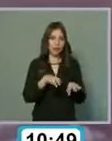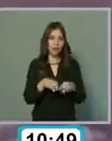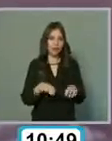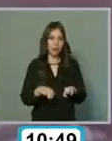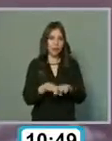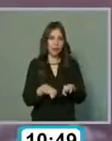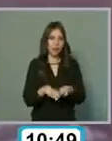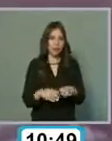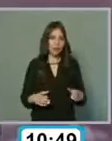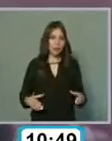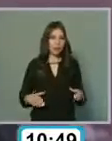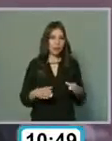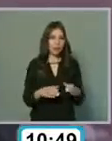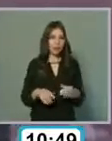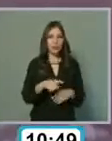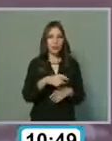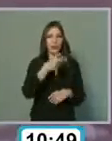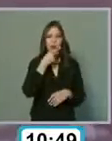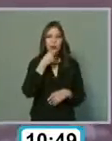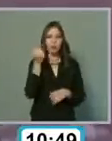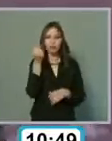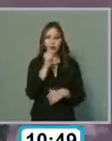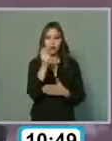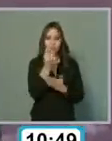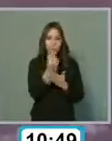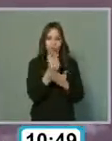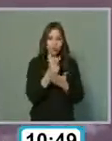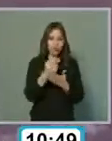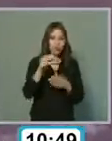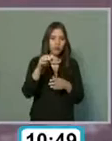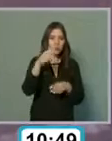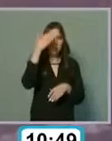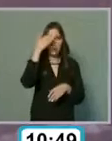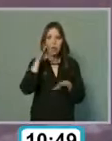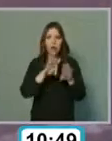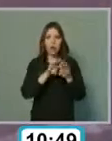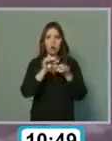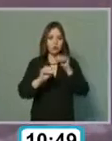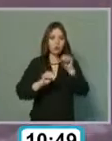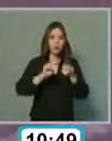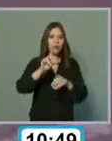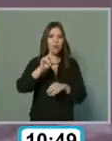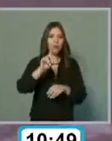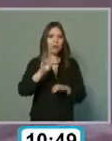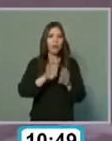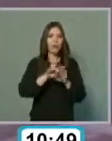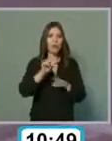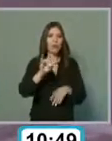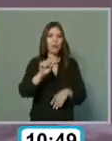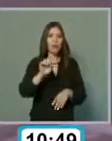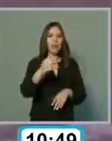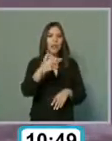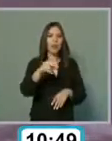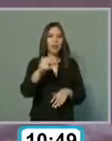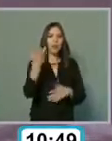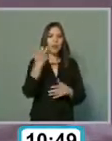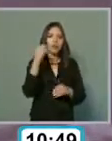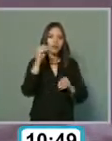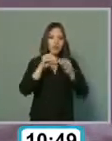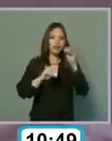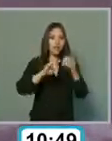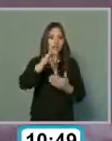y es pues nuestro diseñador, es el que se encarga de hacer pues la imagen de los discos. Un saludo a su